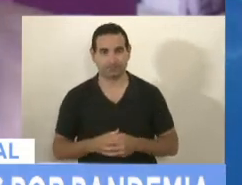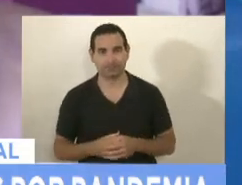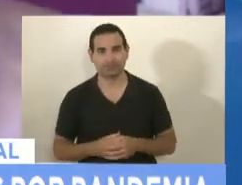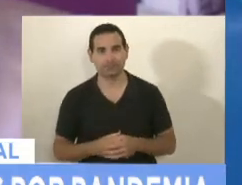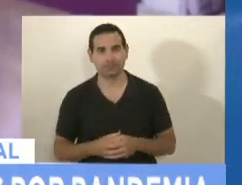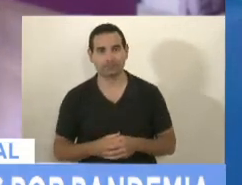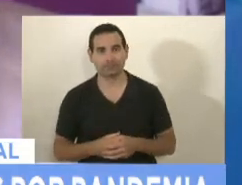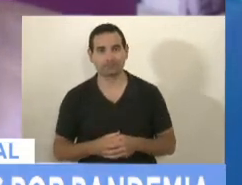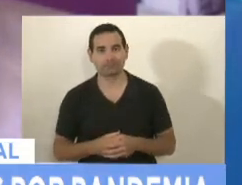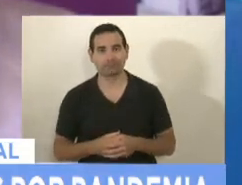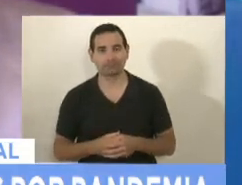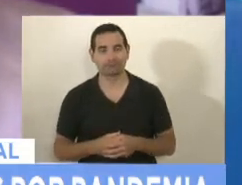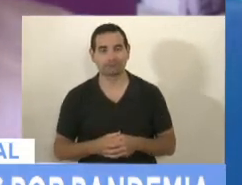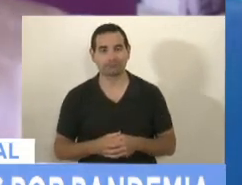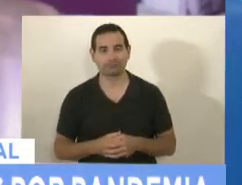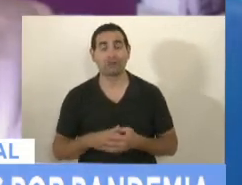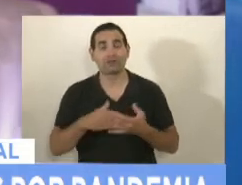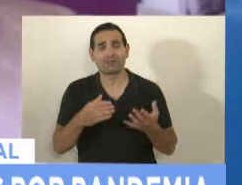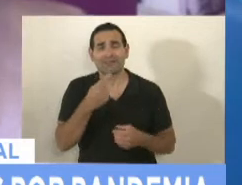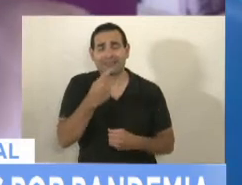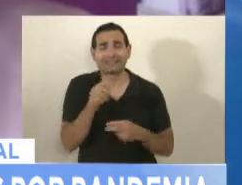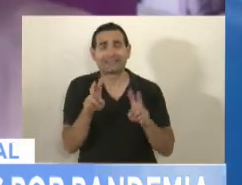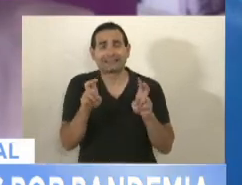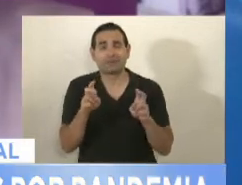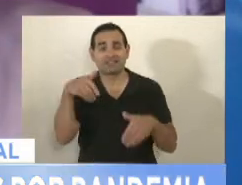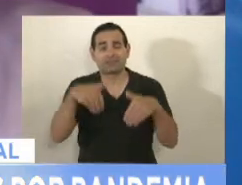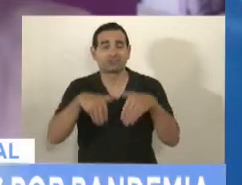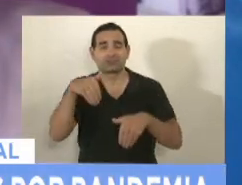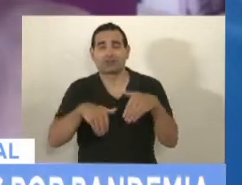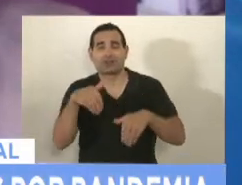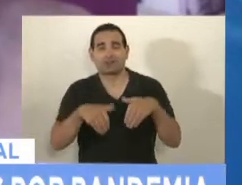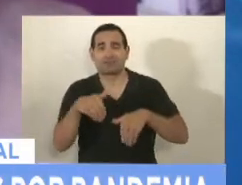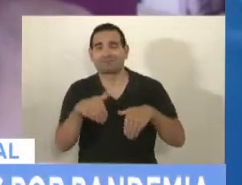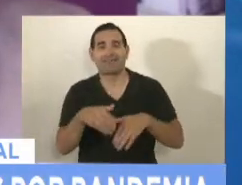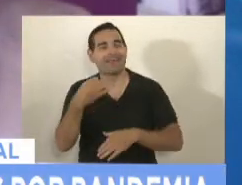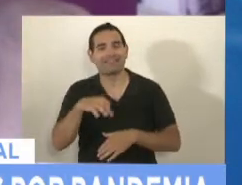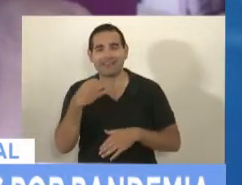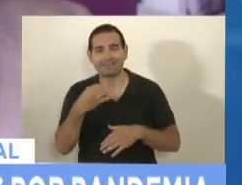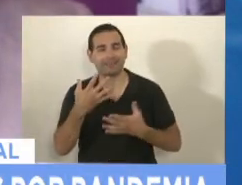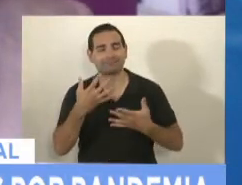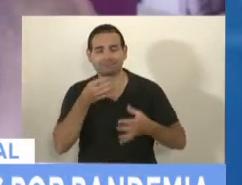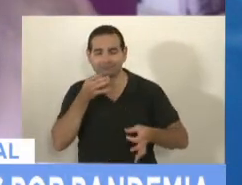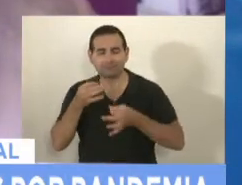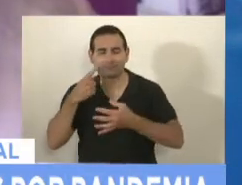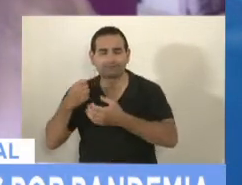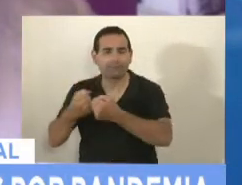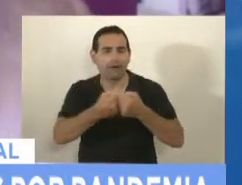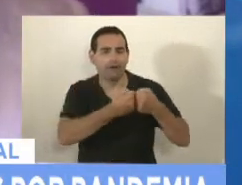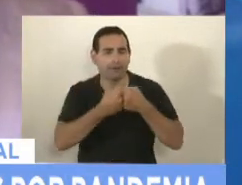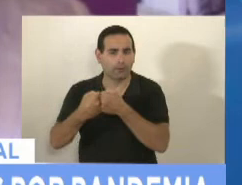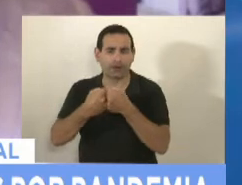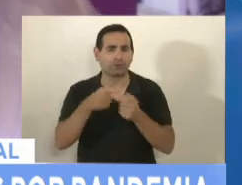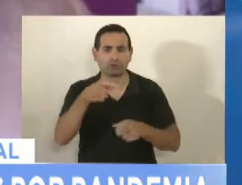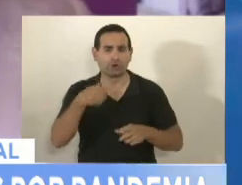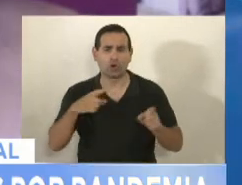Pero por eso digo que este tema electoral debe ser tratado con más consenso. Y me voy a referir